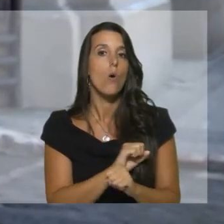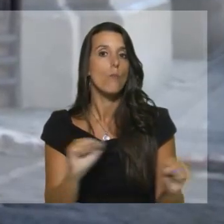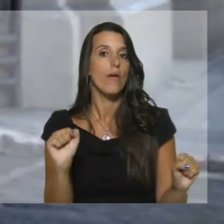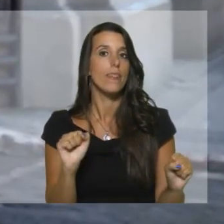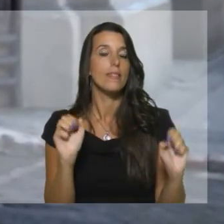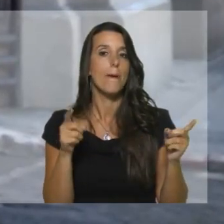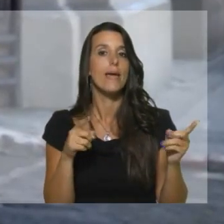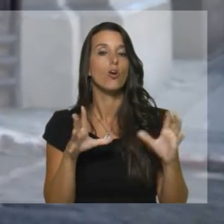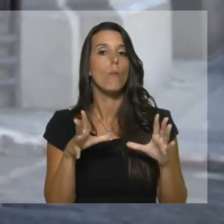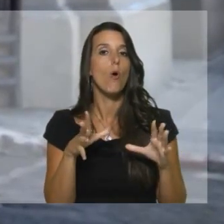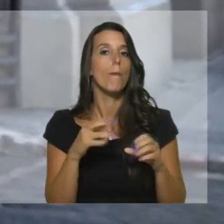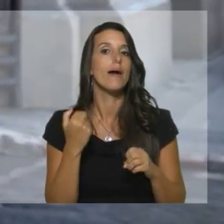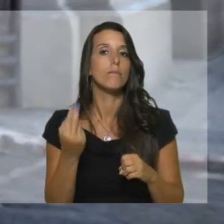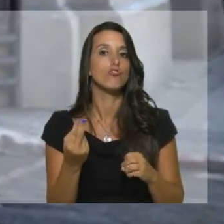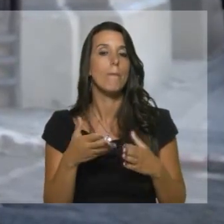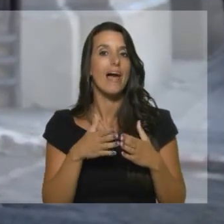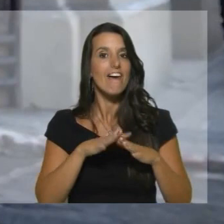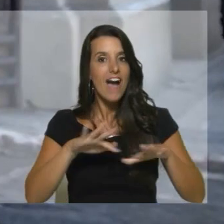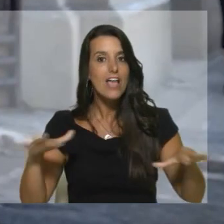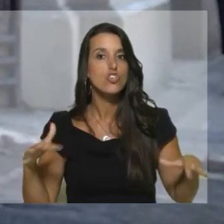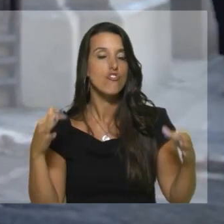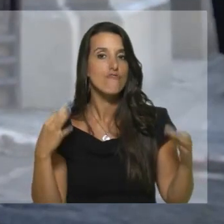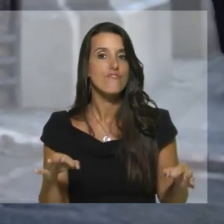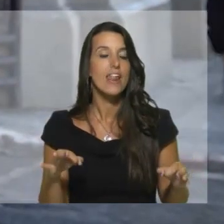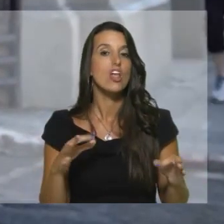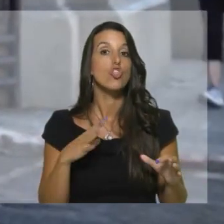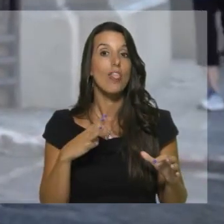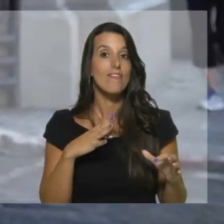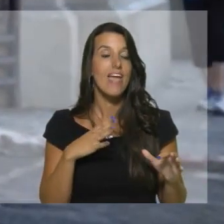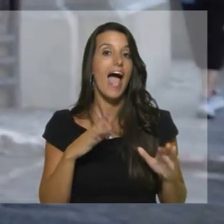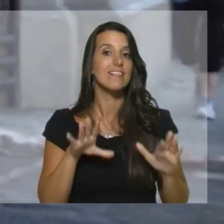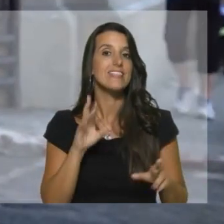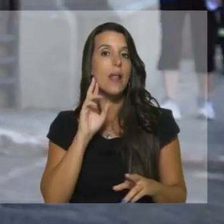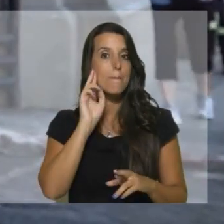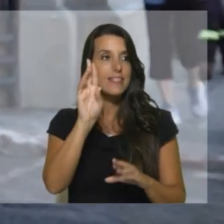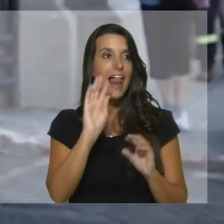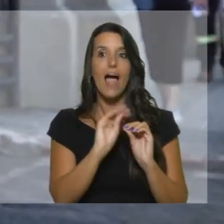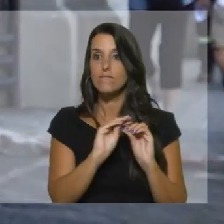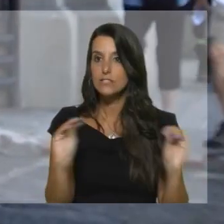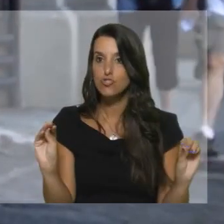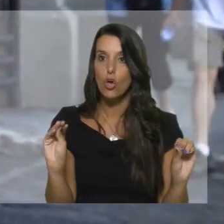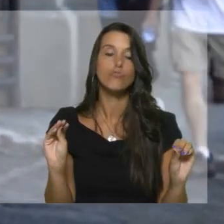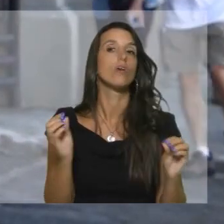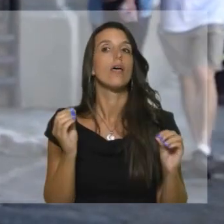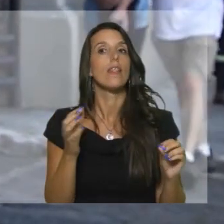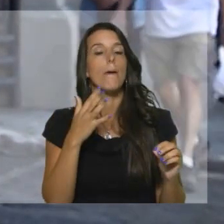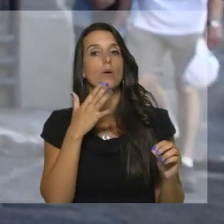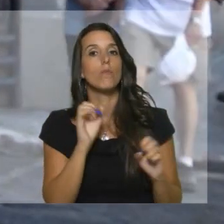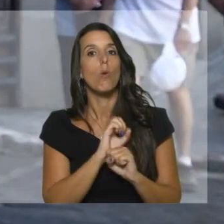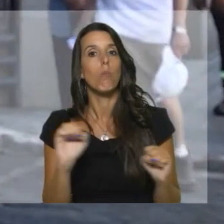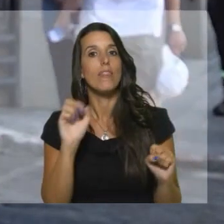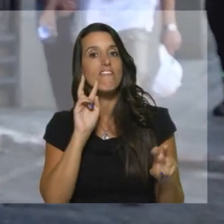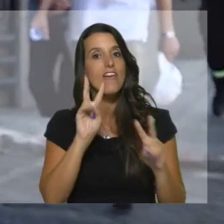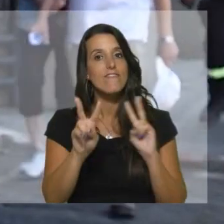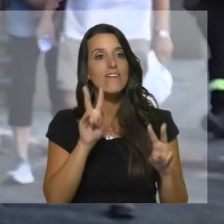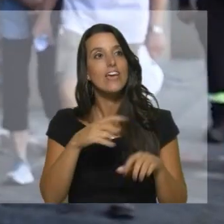utilizada como apta para baño, por excelencia. Aún así, hay que respetar las señales que se pueden visualizar